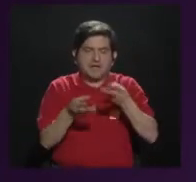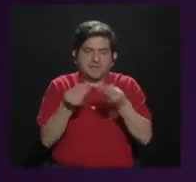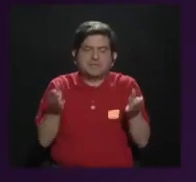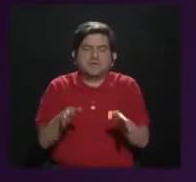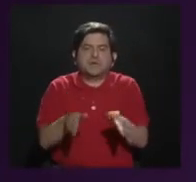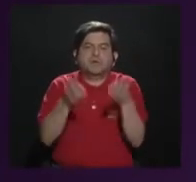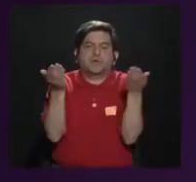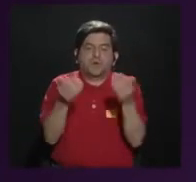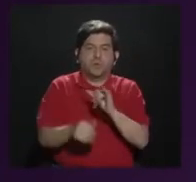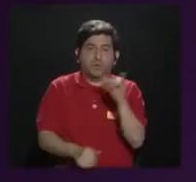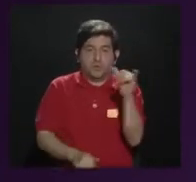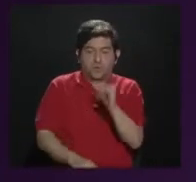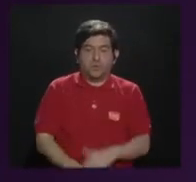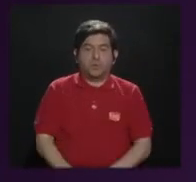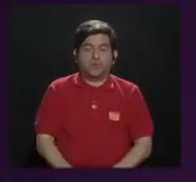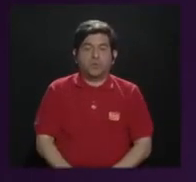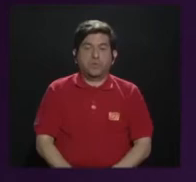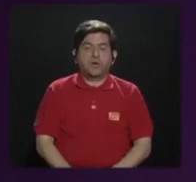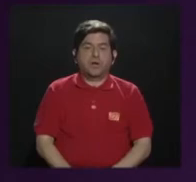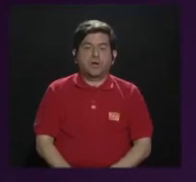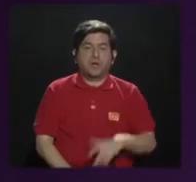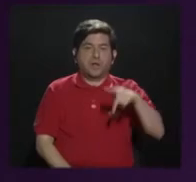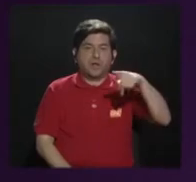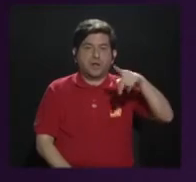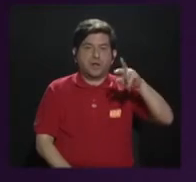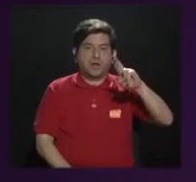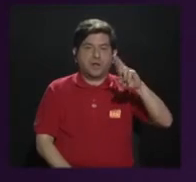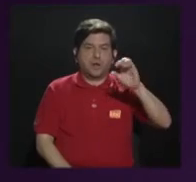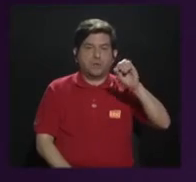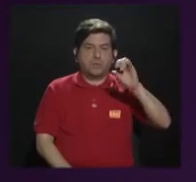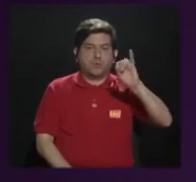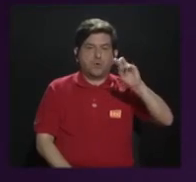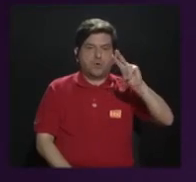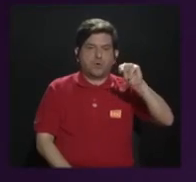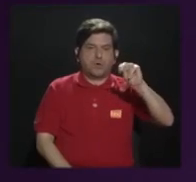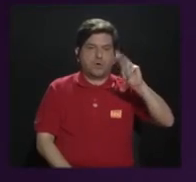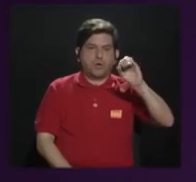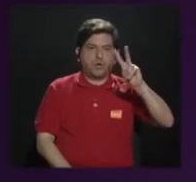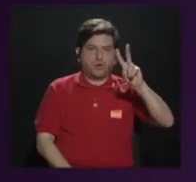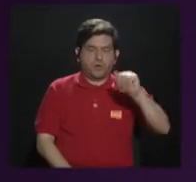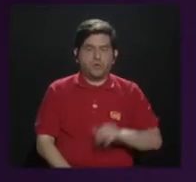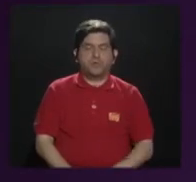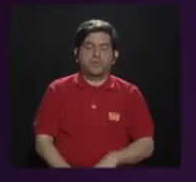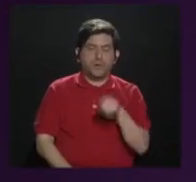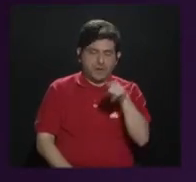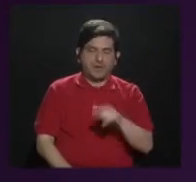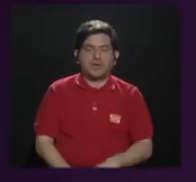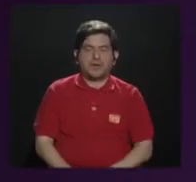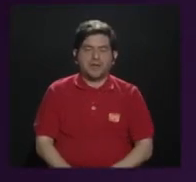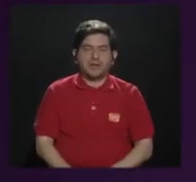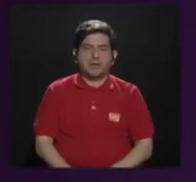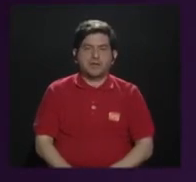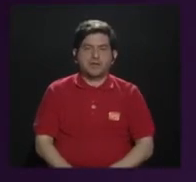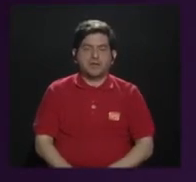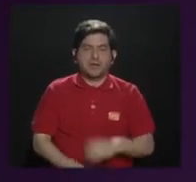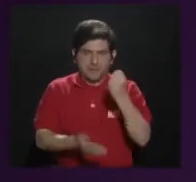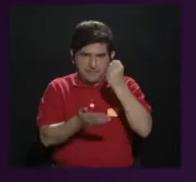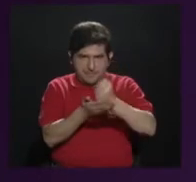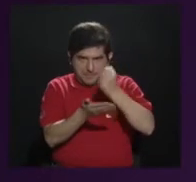productos. También estuvo ProInnova, que fue la que, como mencioné inicialmente, licenció